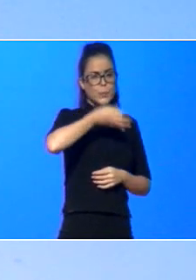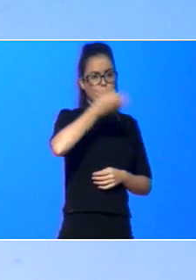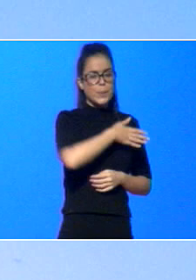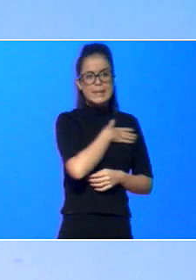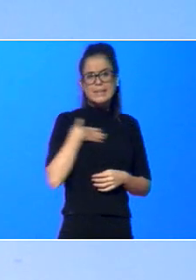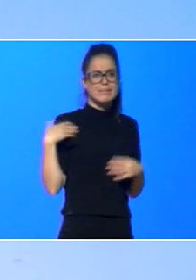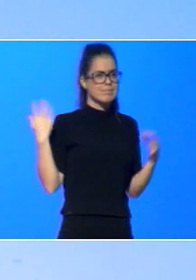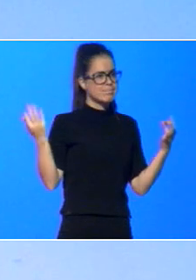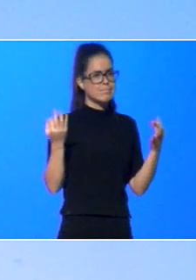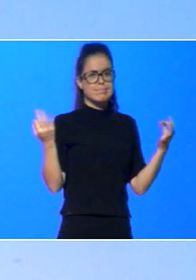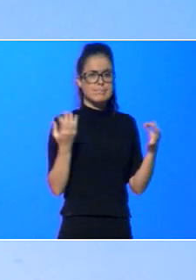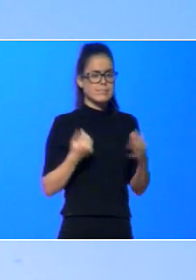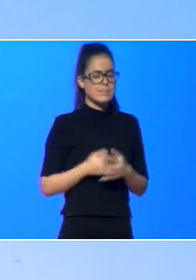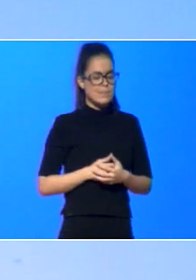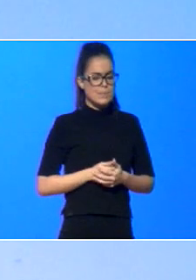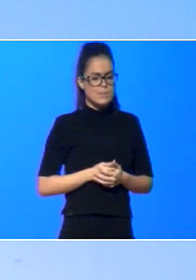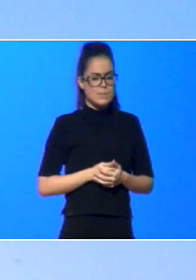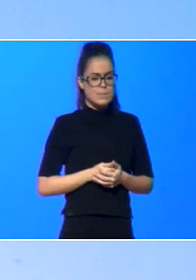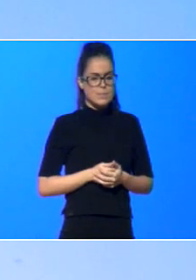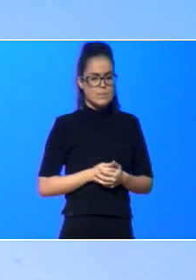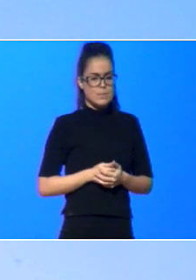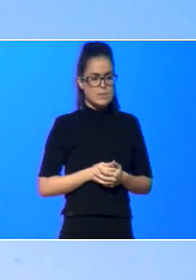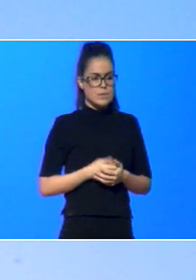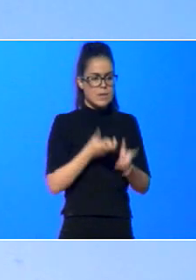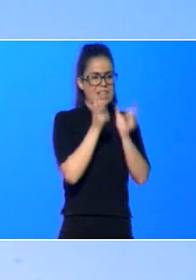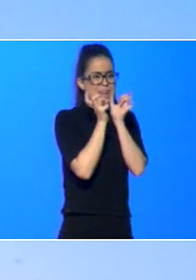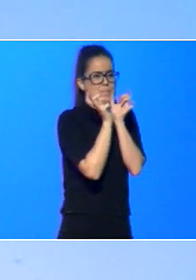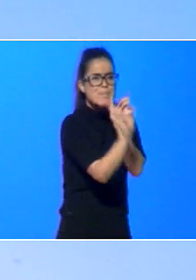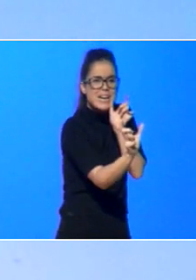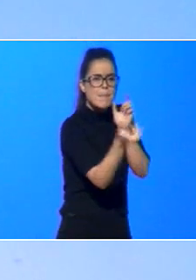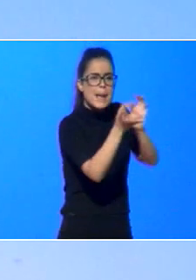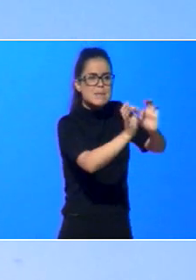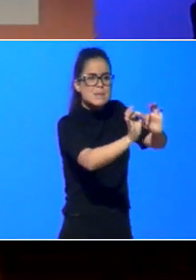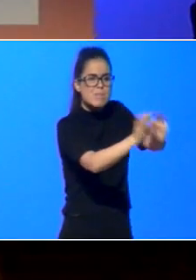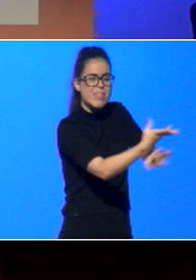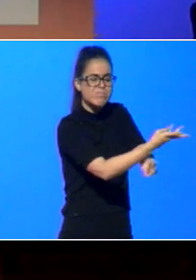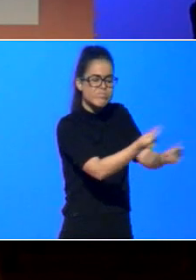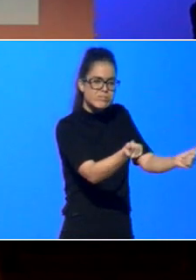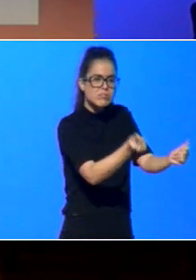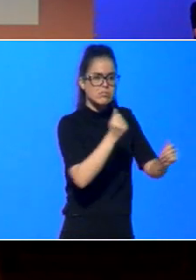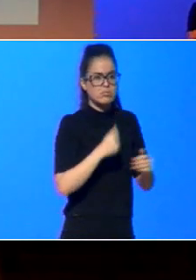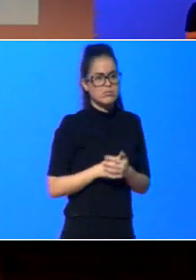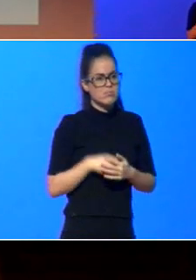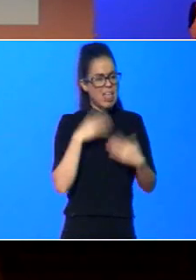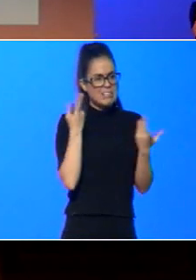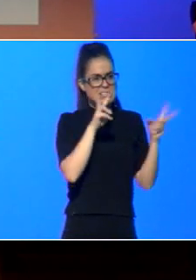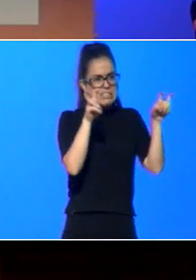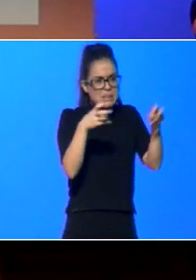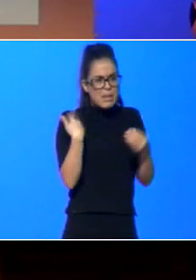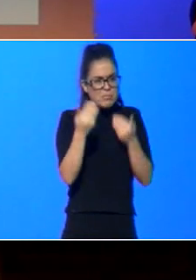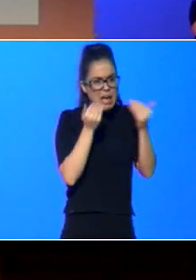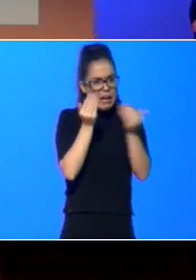es que el término especial desaparezca de la reflexión sobre la discapacidad